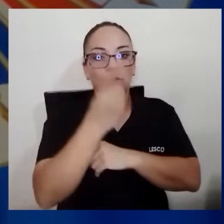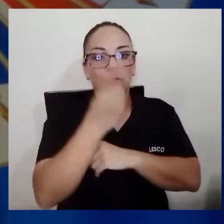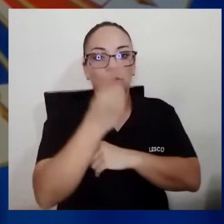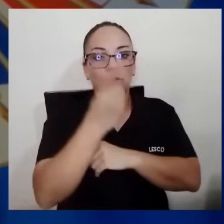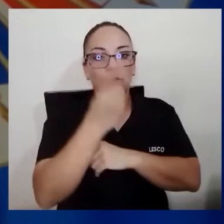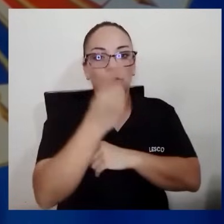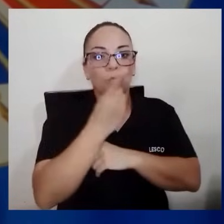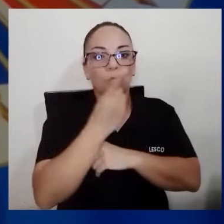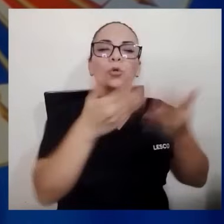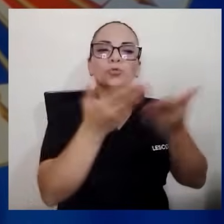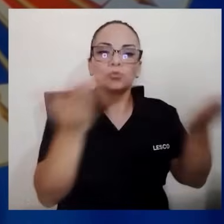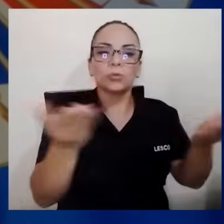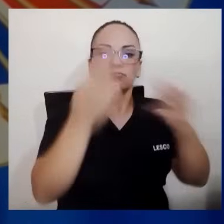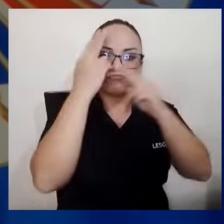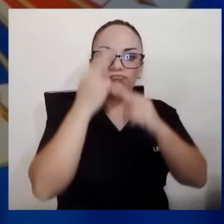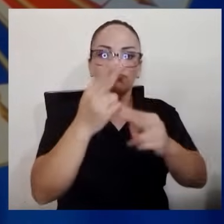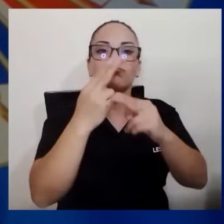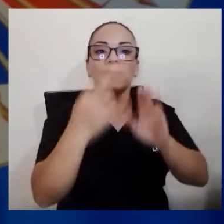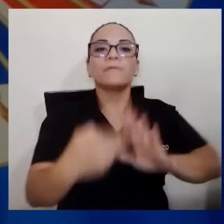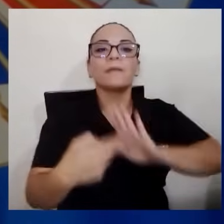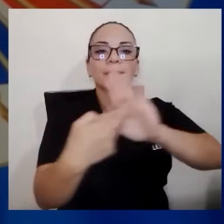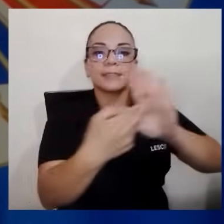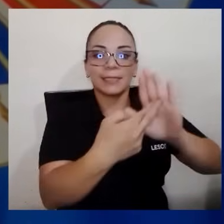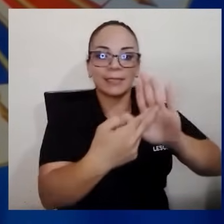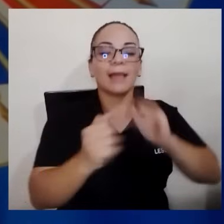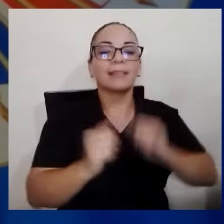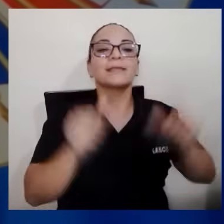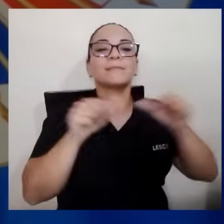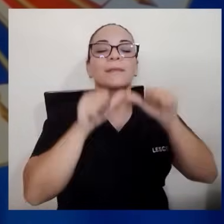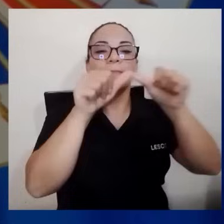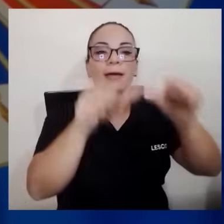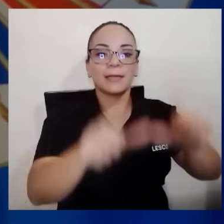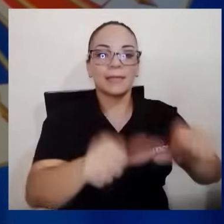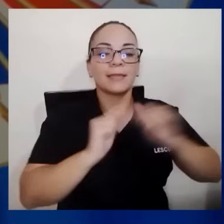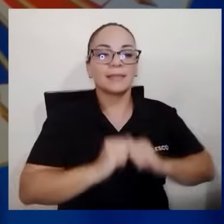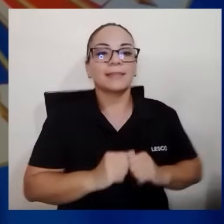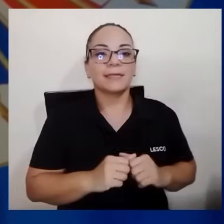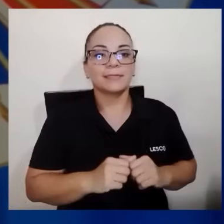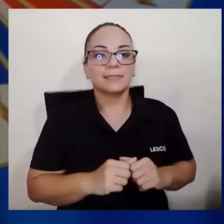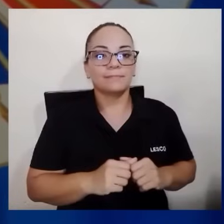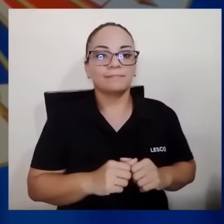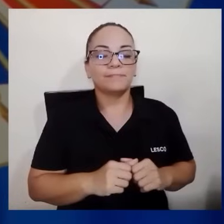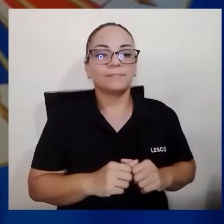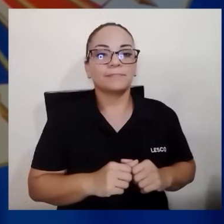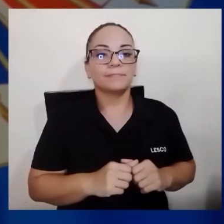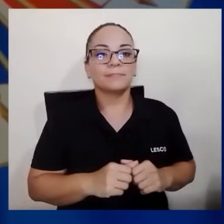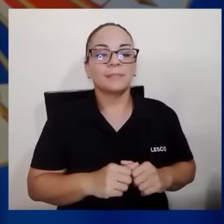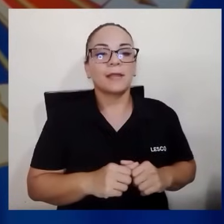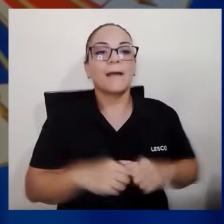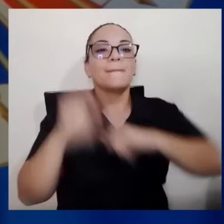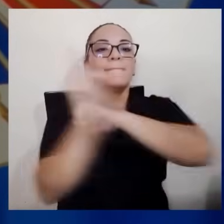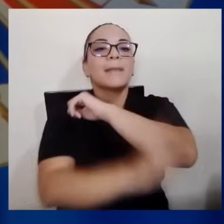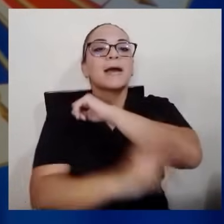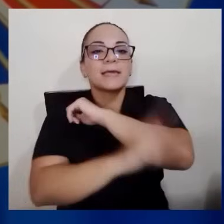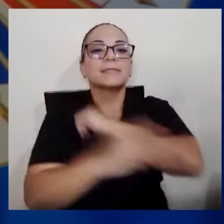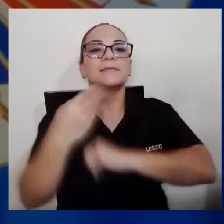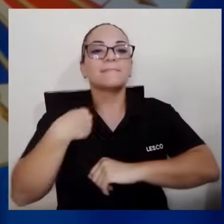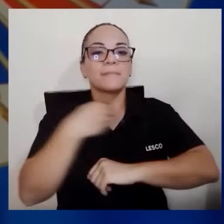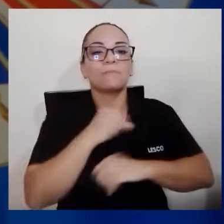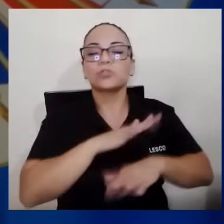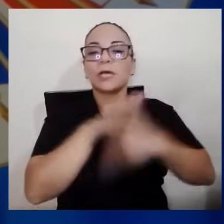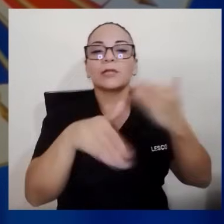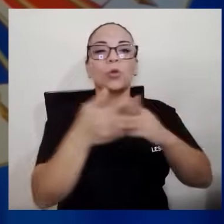representantes permanentes y alternos de Estados miembros y a todos los amigos que nos